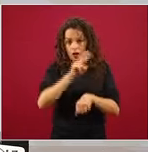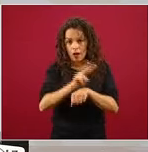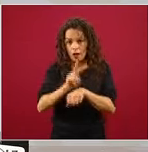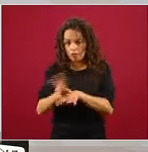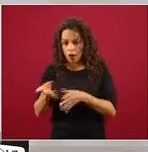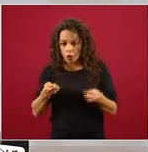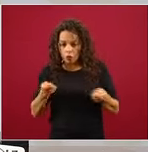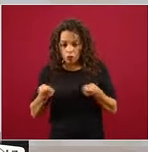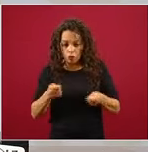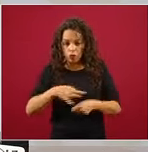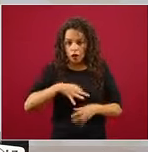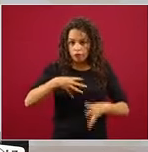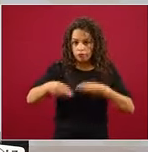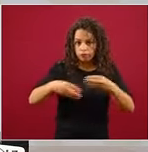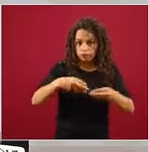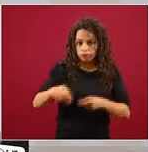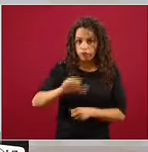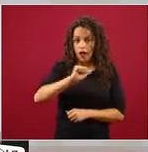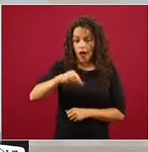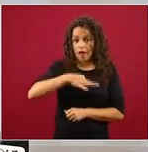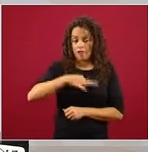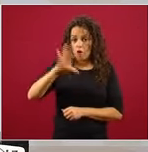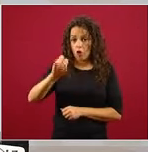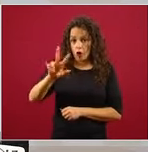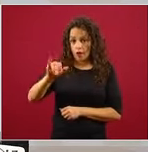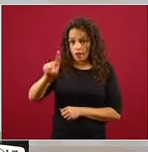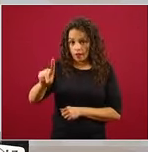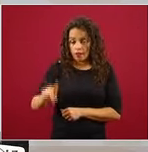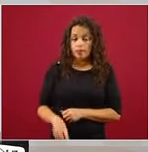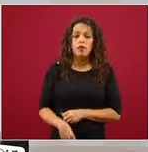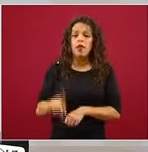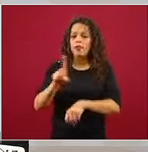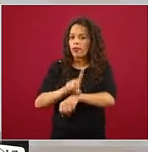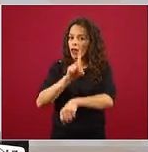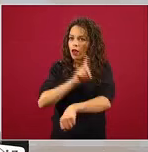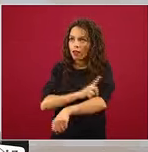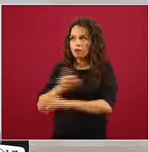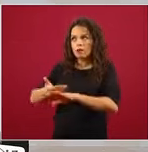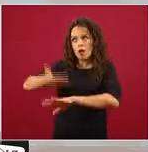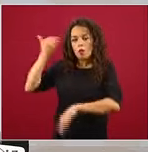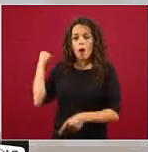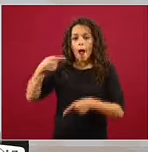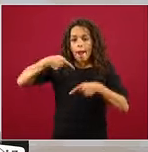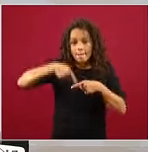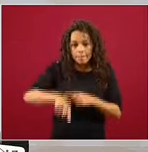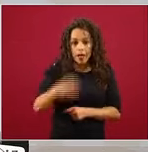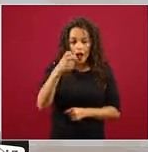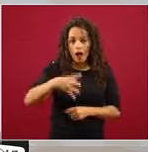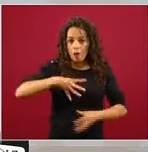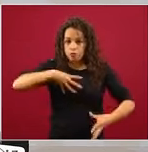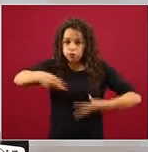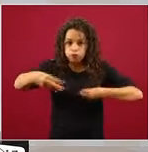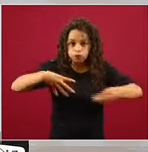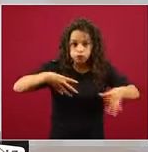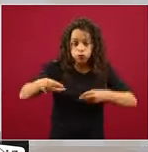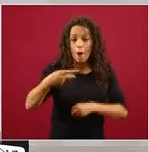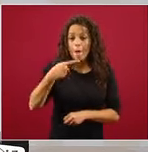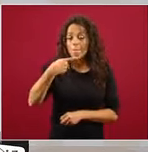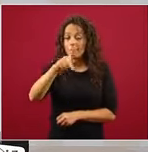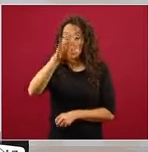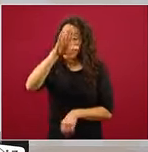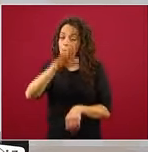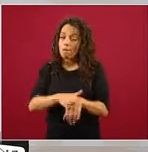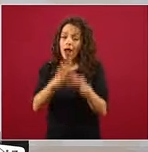de infecciones de COVID desde el inicio de la epidemia. Pero lo que enfatizamos aquí es la importancia